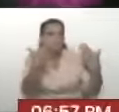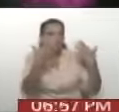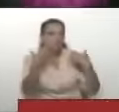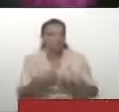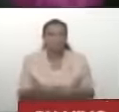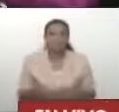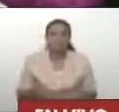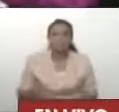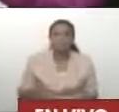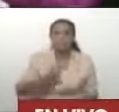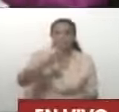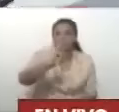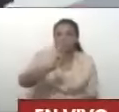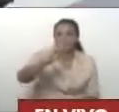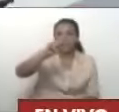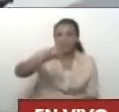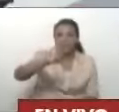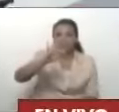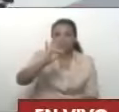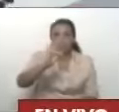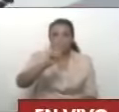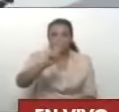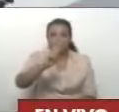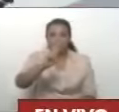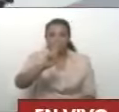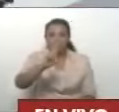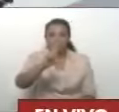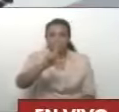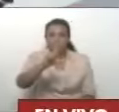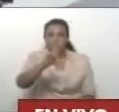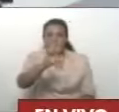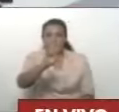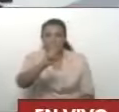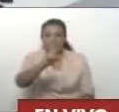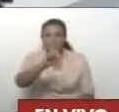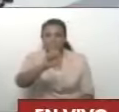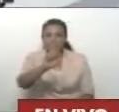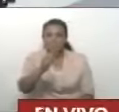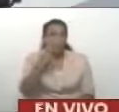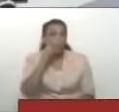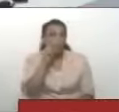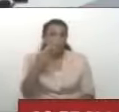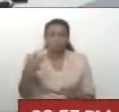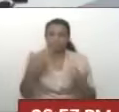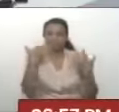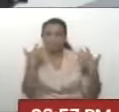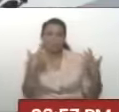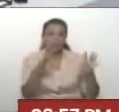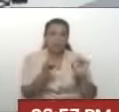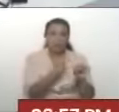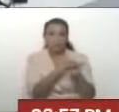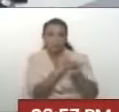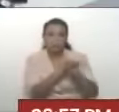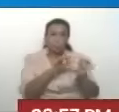Bueno, estoy aprendiendo de ustedes y crear.